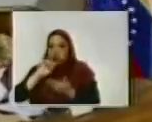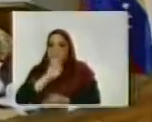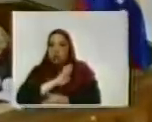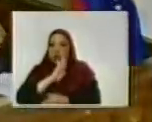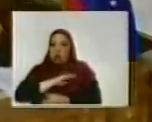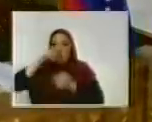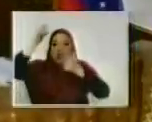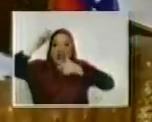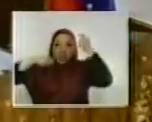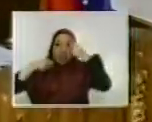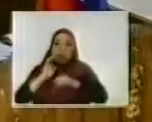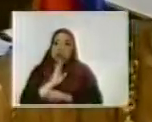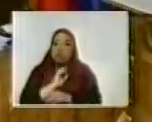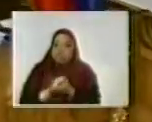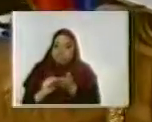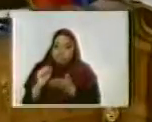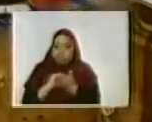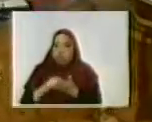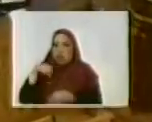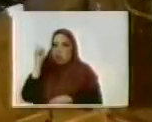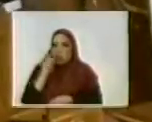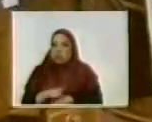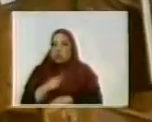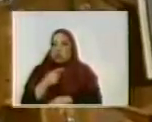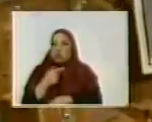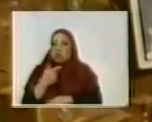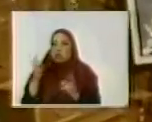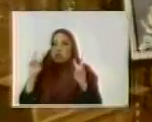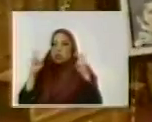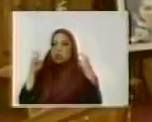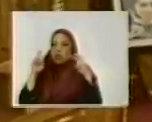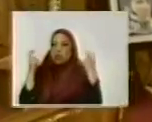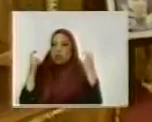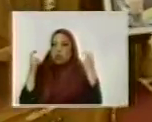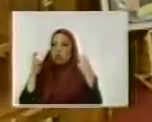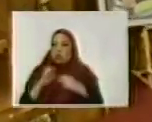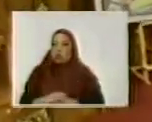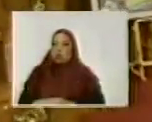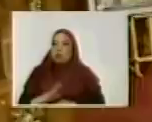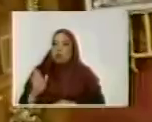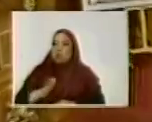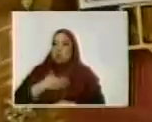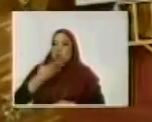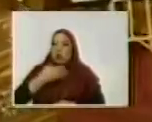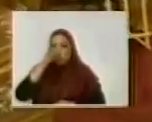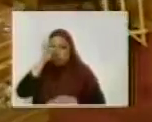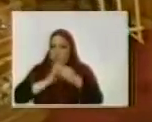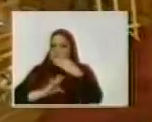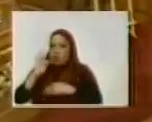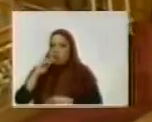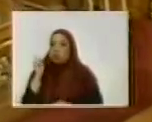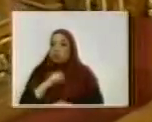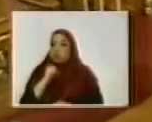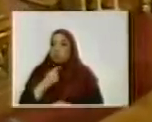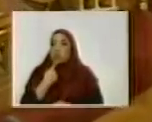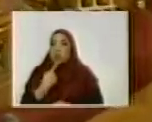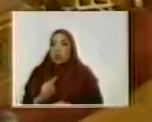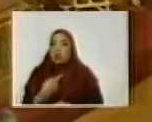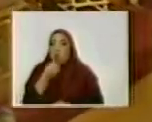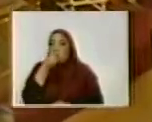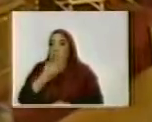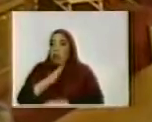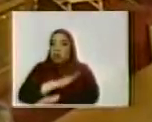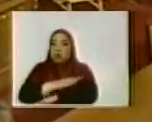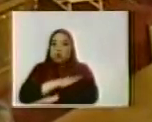comandante Hugo Chávez Frías al afirmar, entre comillas, puedo dar fe igualmente de su condición